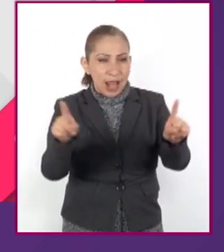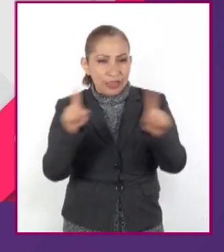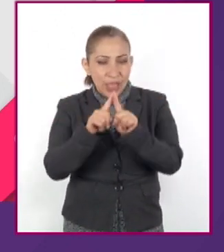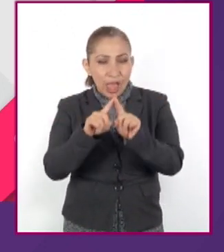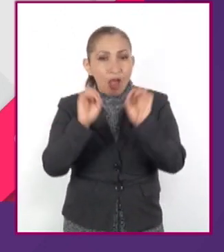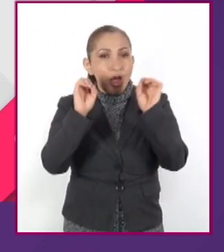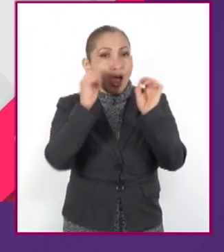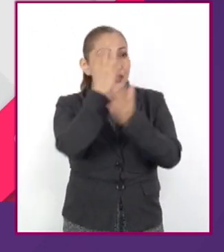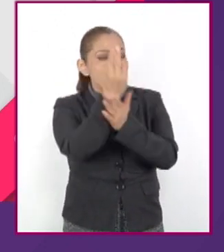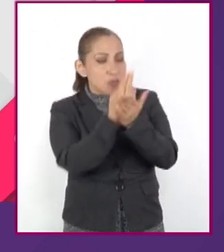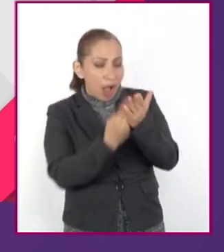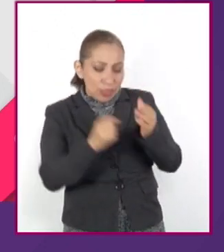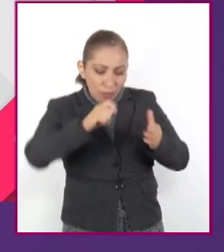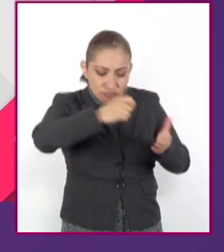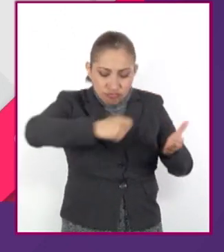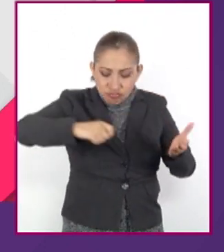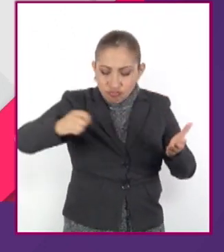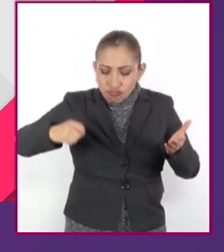dibujando,